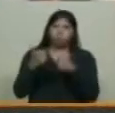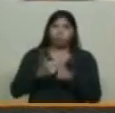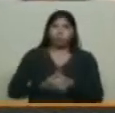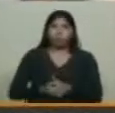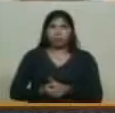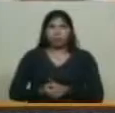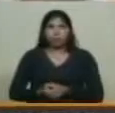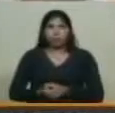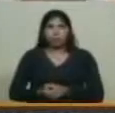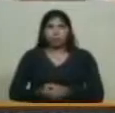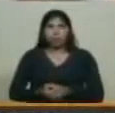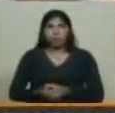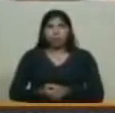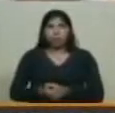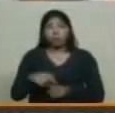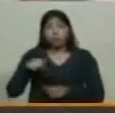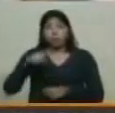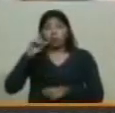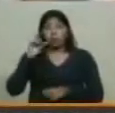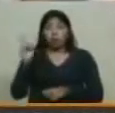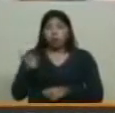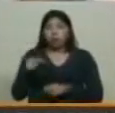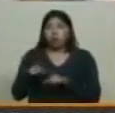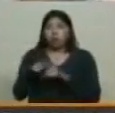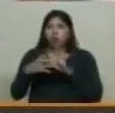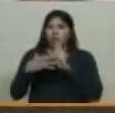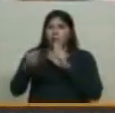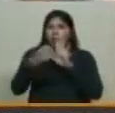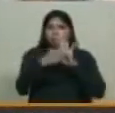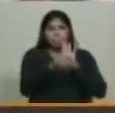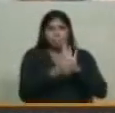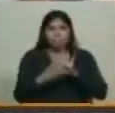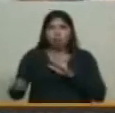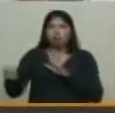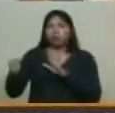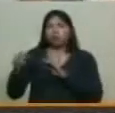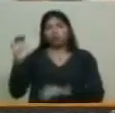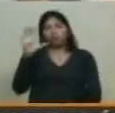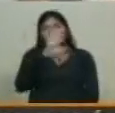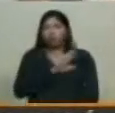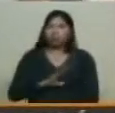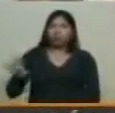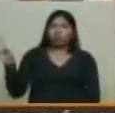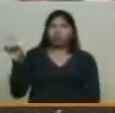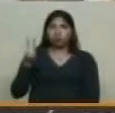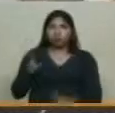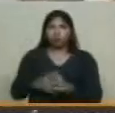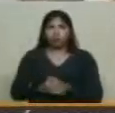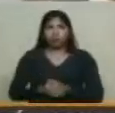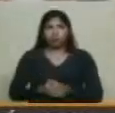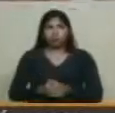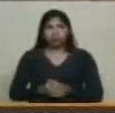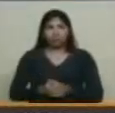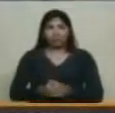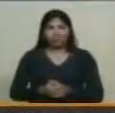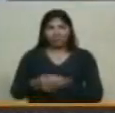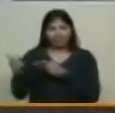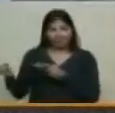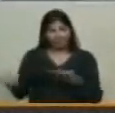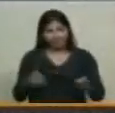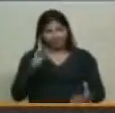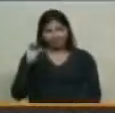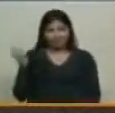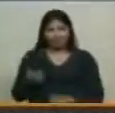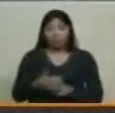fe de eso, será testigo y será ejemplo de ese proceso de construcción de la paz con inclusión aquí. Bienvenidos a Guarenas. Agradecemos